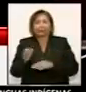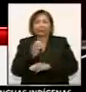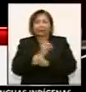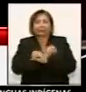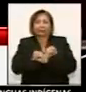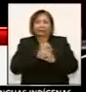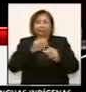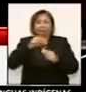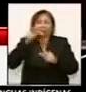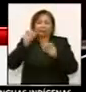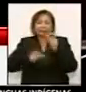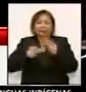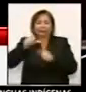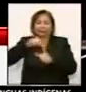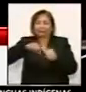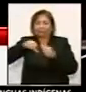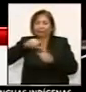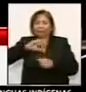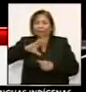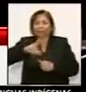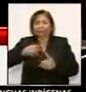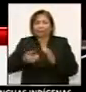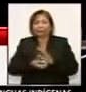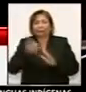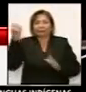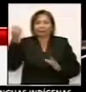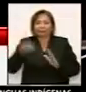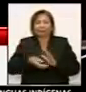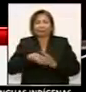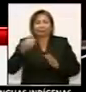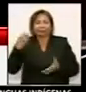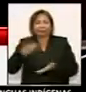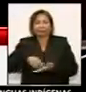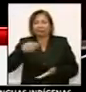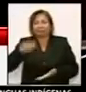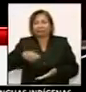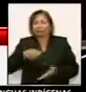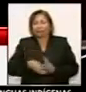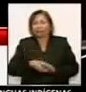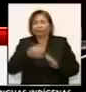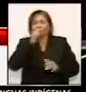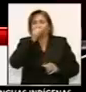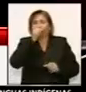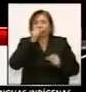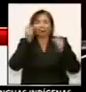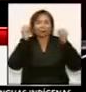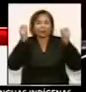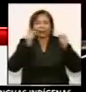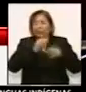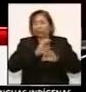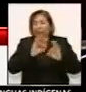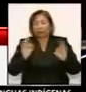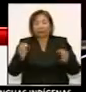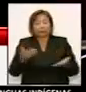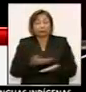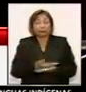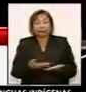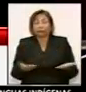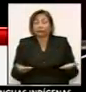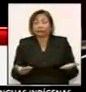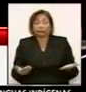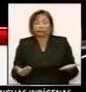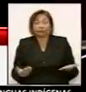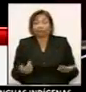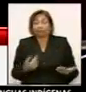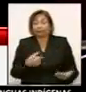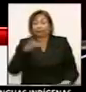Hay gente que está involucrada, que está confirmada, que han robado, que han saqueado, que han sido financiados para sus campañas políticas. Y no pasa nada, presidente. Y